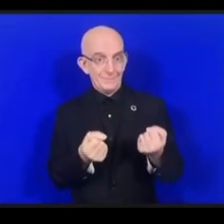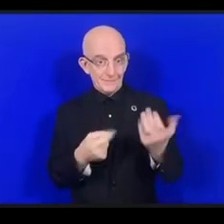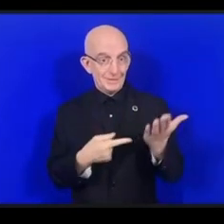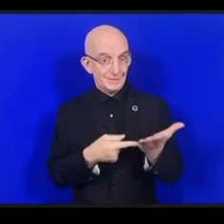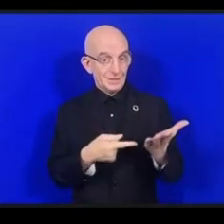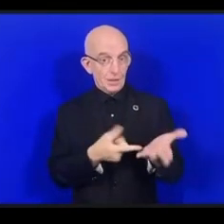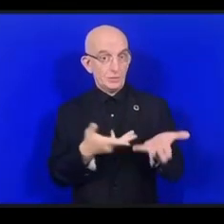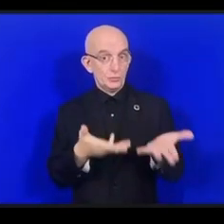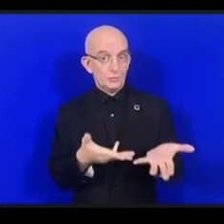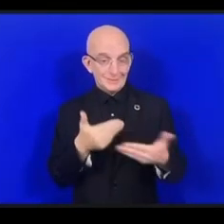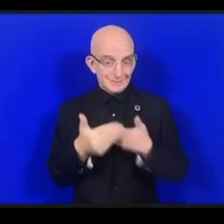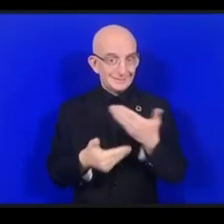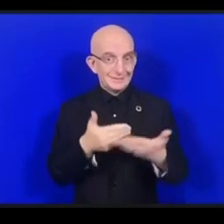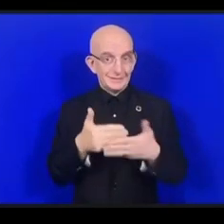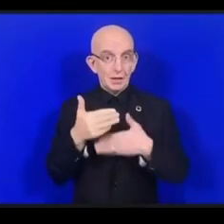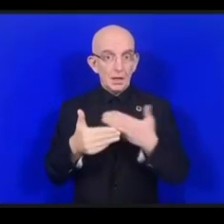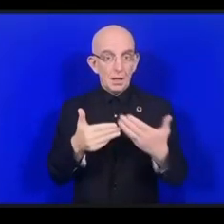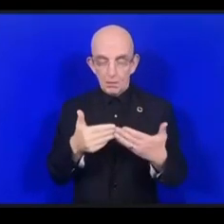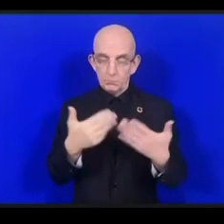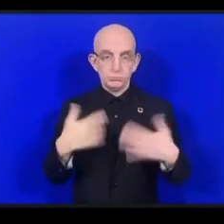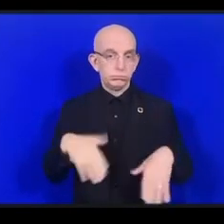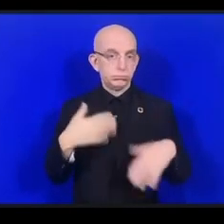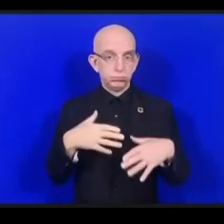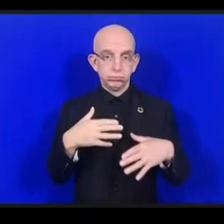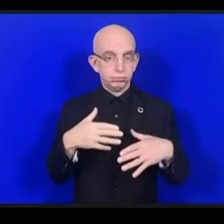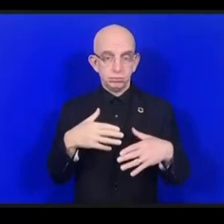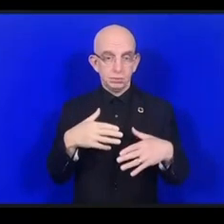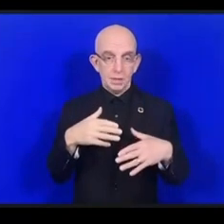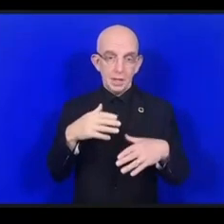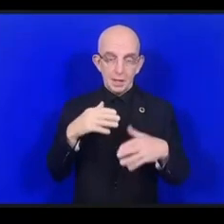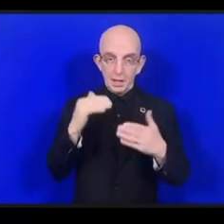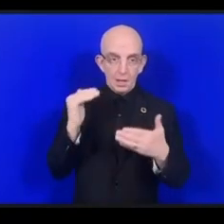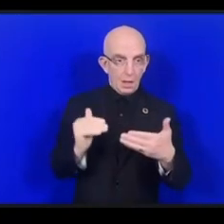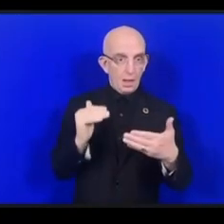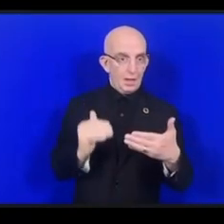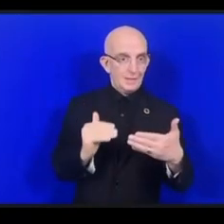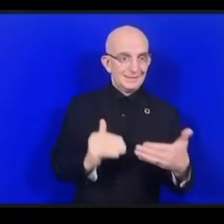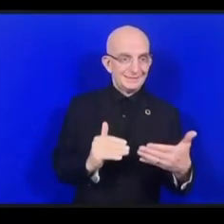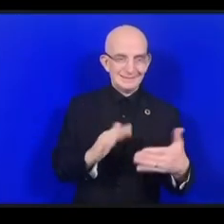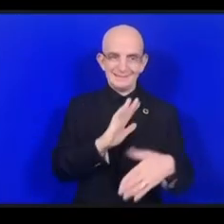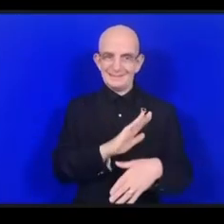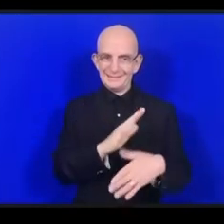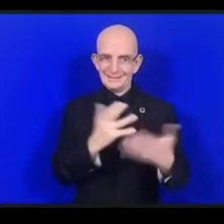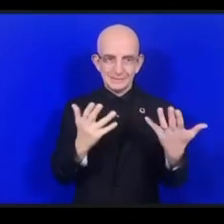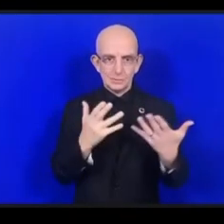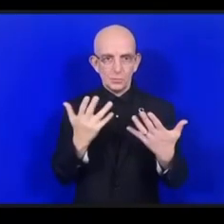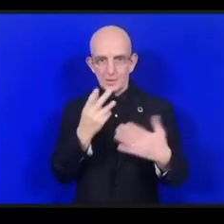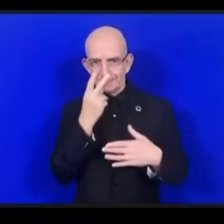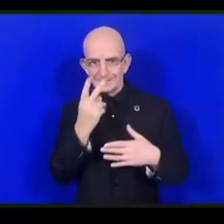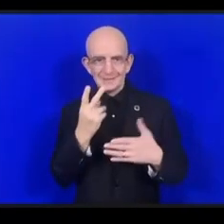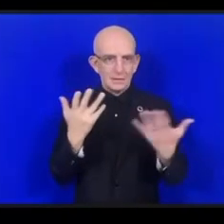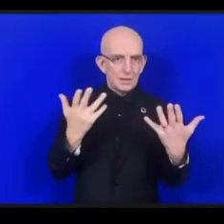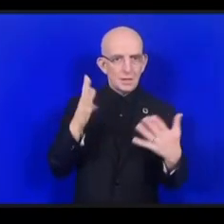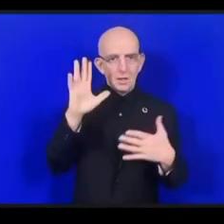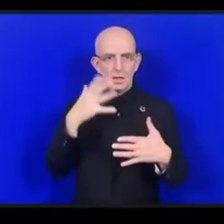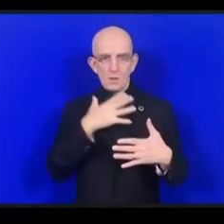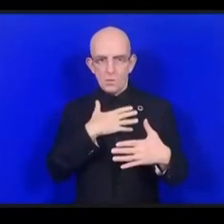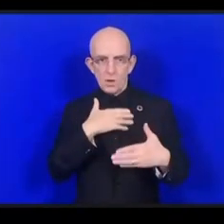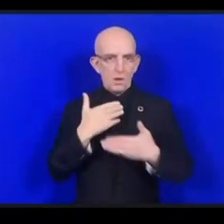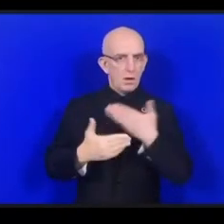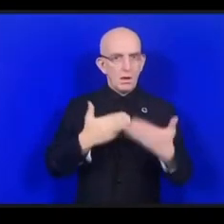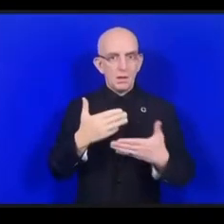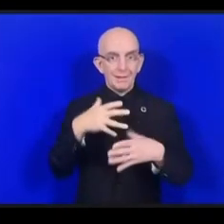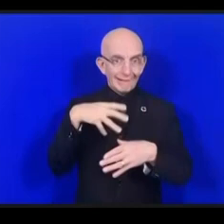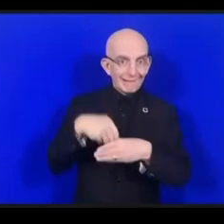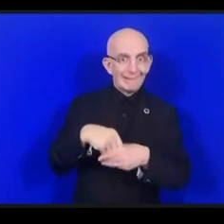estamos viviendo en una era en la que es necesario gobernar el internet en las